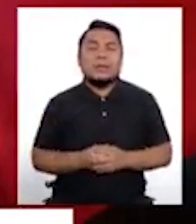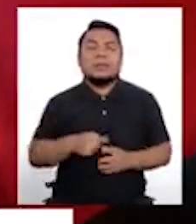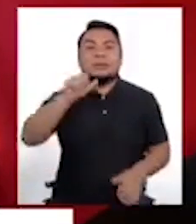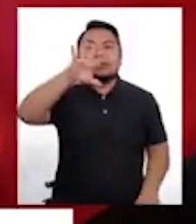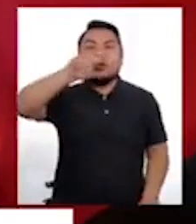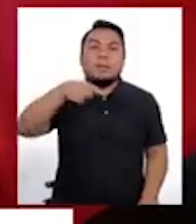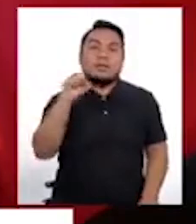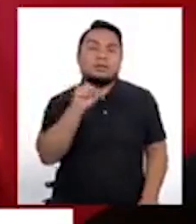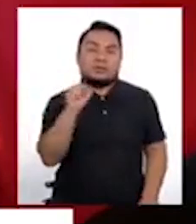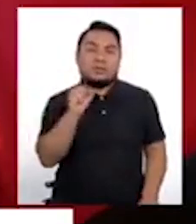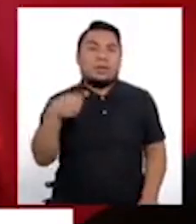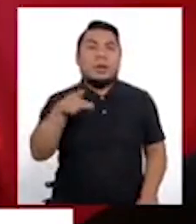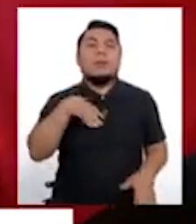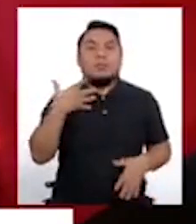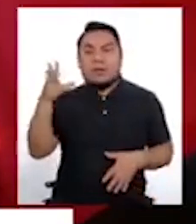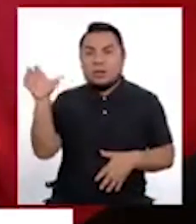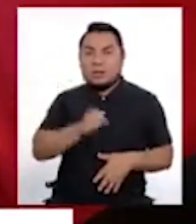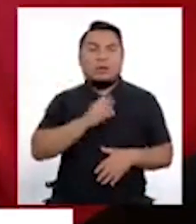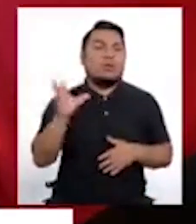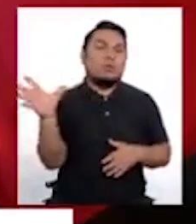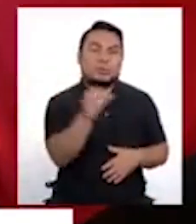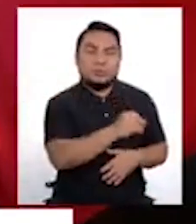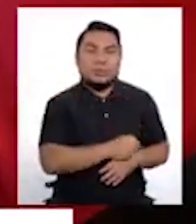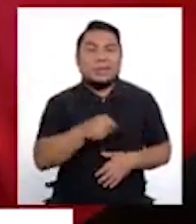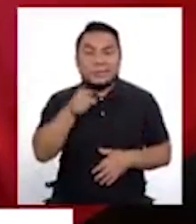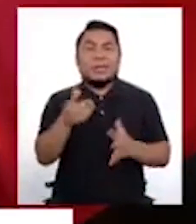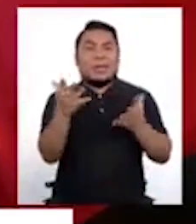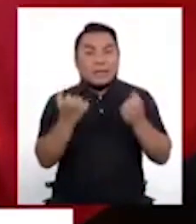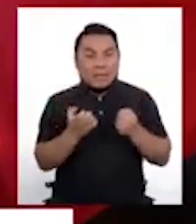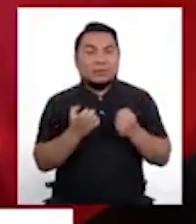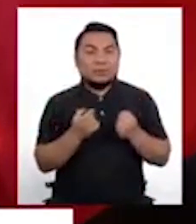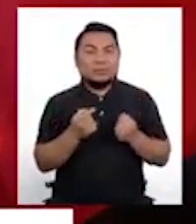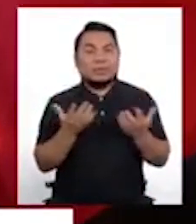5.000 soles de capacidad de retiro de todos, ¿no? Que es lo que creemos nosotros que